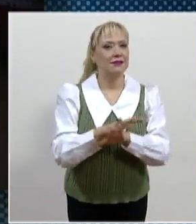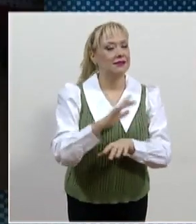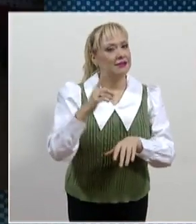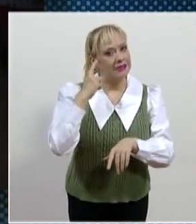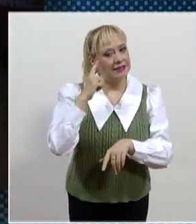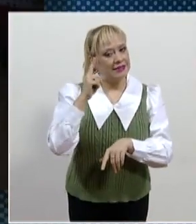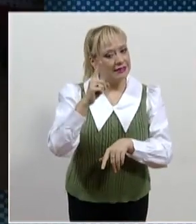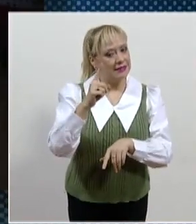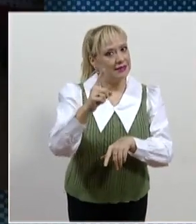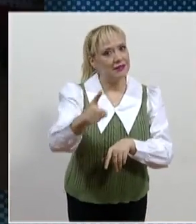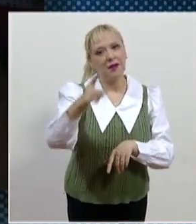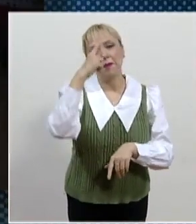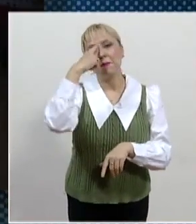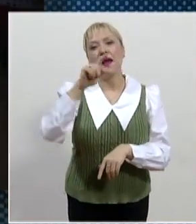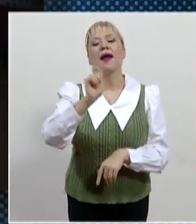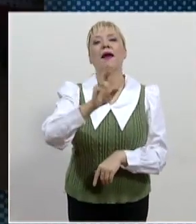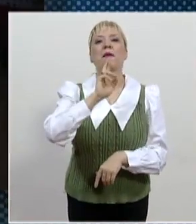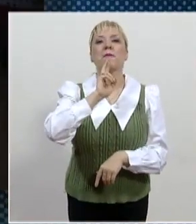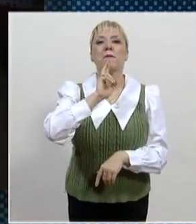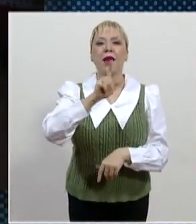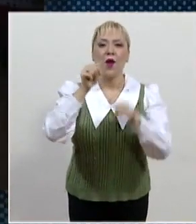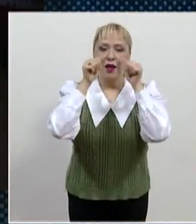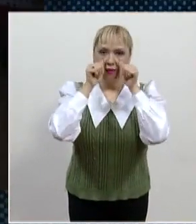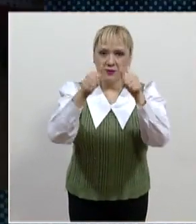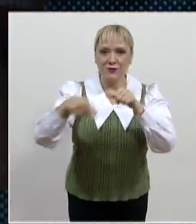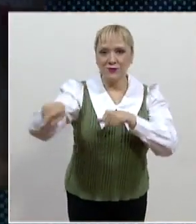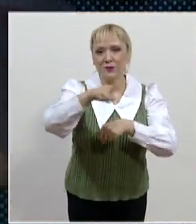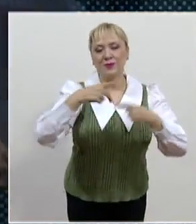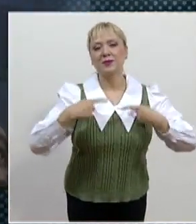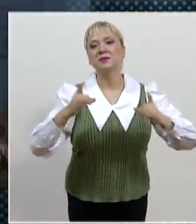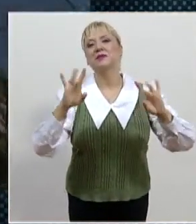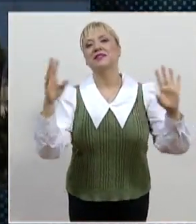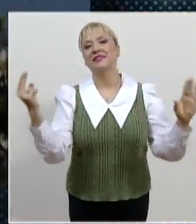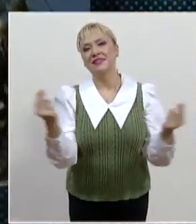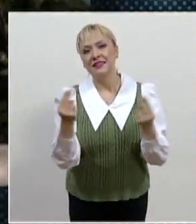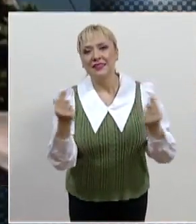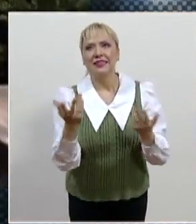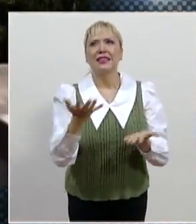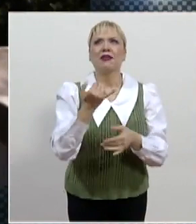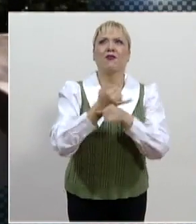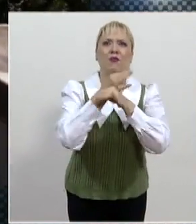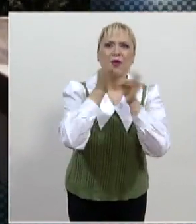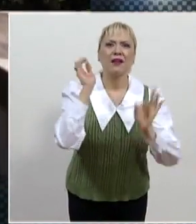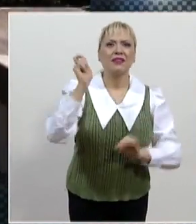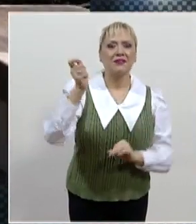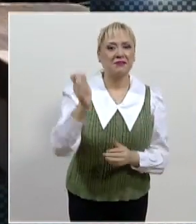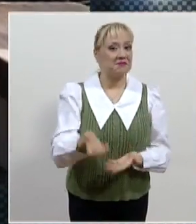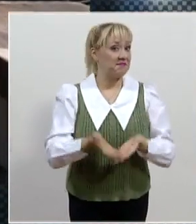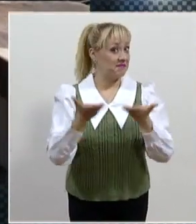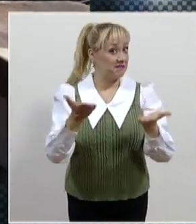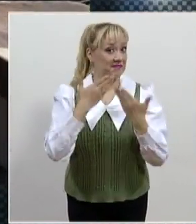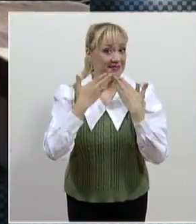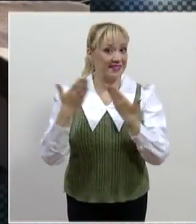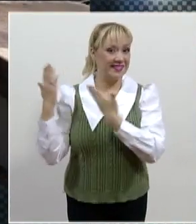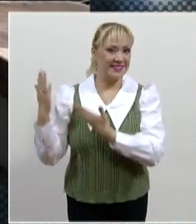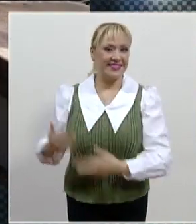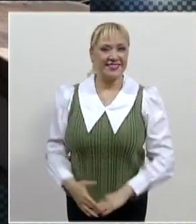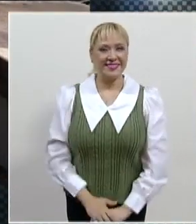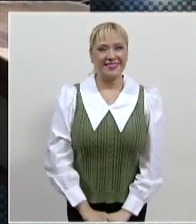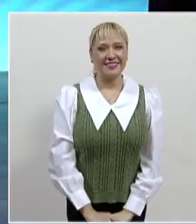ofrecer mejores servicios de justicia digital a los usuarios. Para el canal del Poder Judicial de la Federación, Jesús